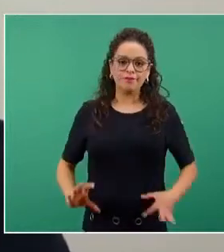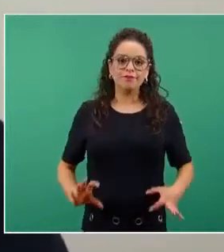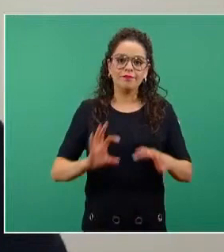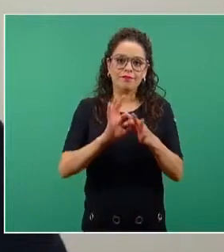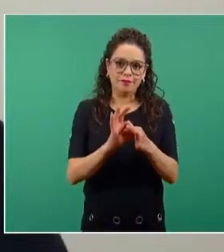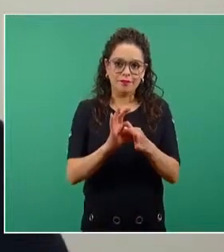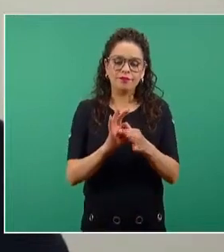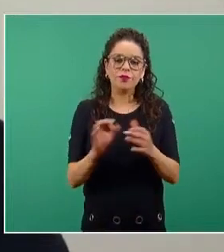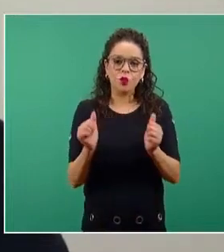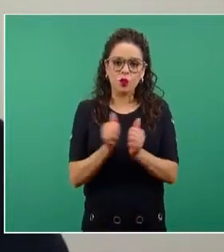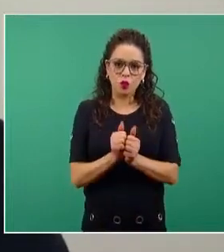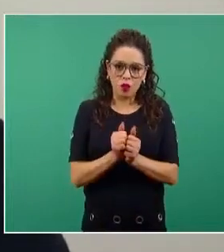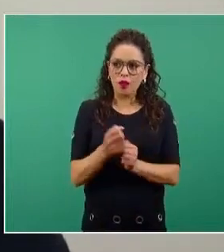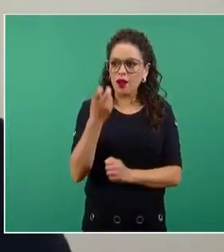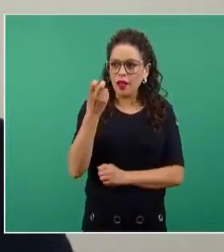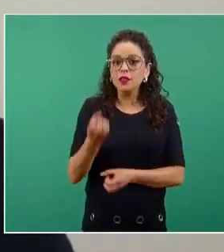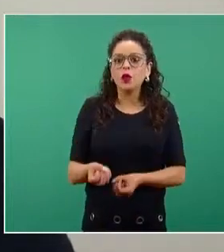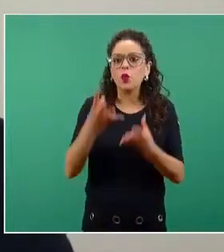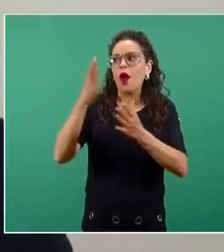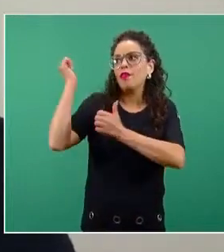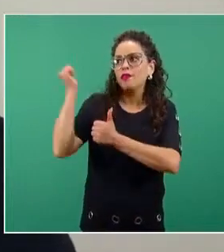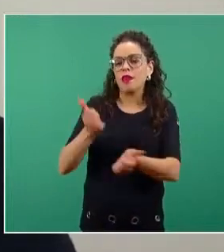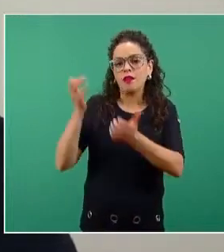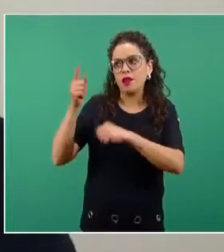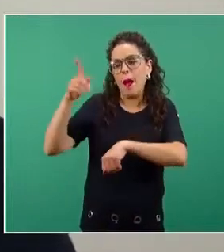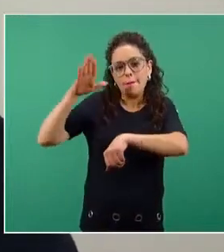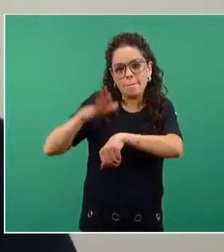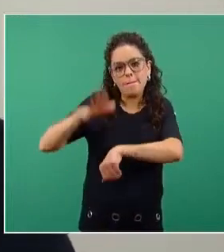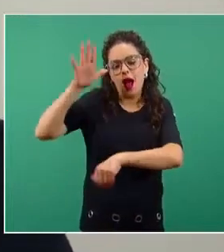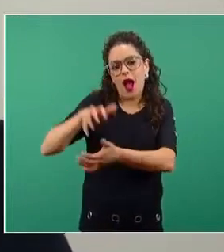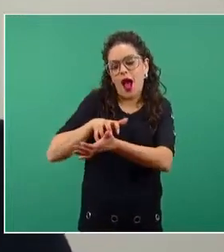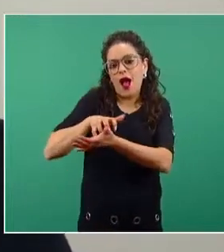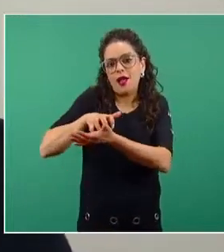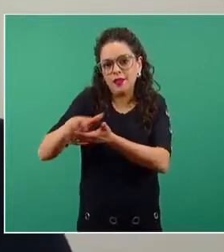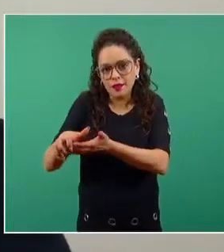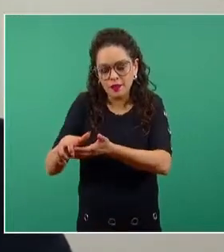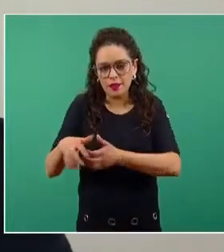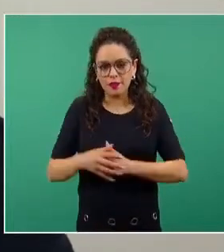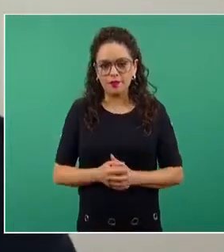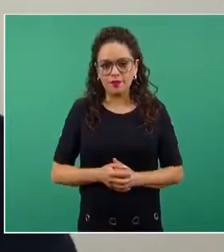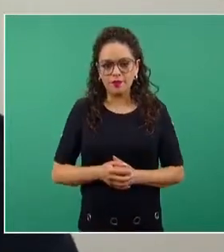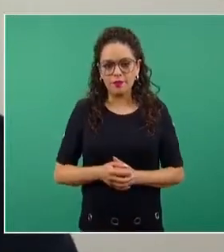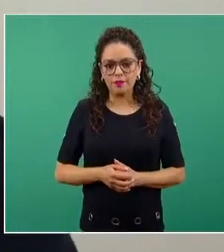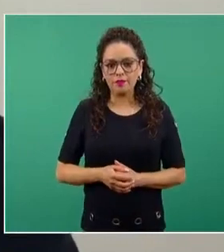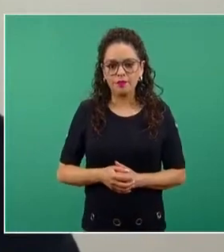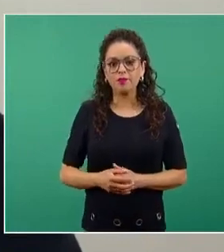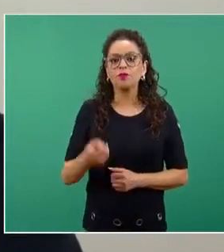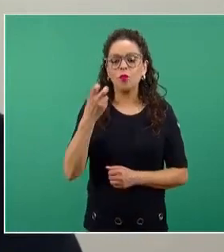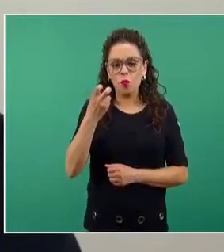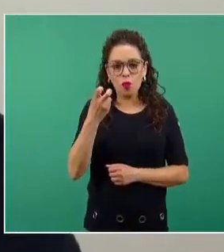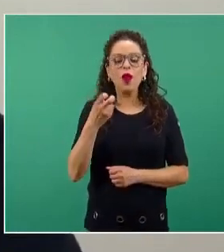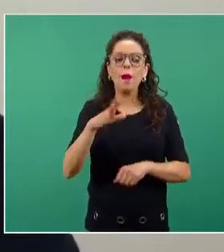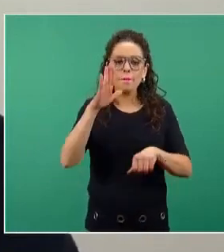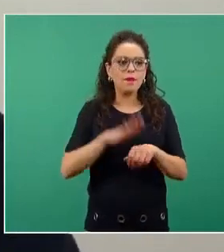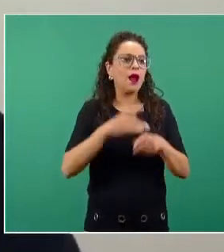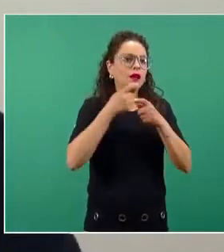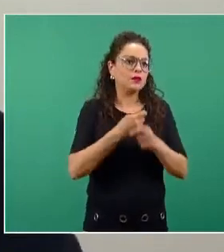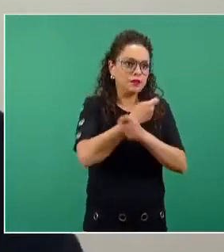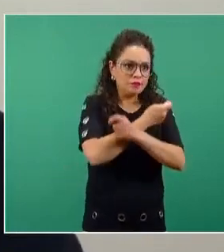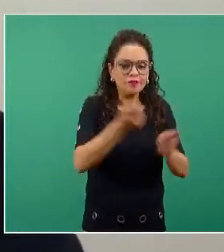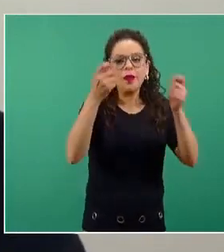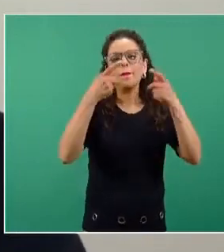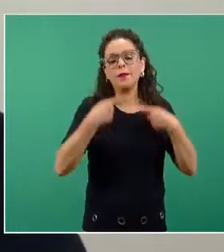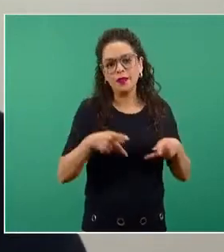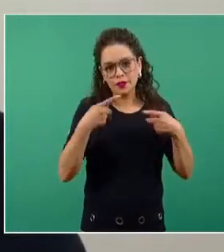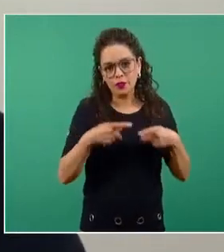la cantidad de dosis aplicadas. O sea, Pfizer-BioNTech es una de las vacunas que en su gran mayoría se ha aplicado o más que otras. Por